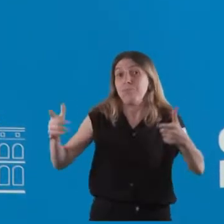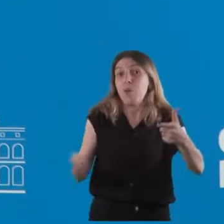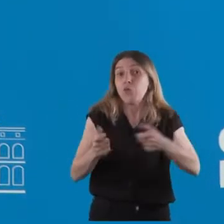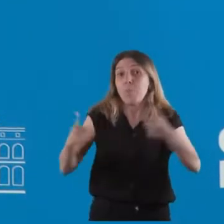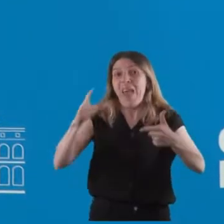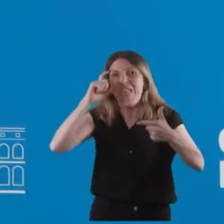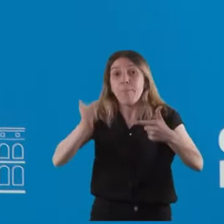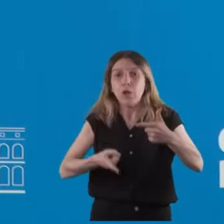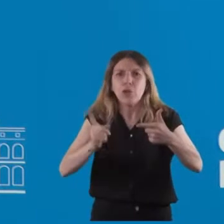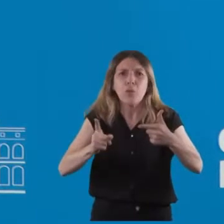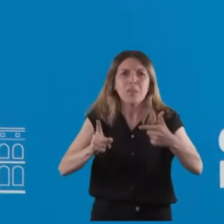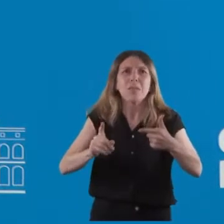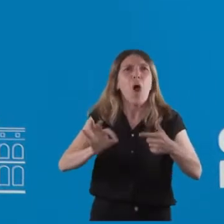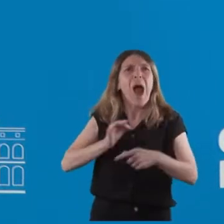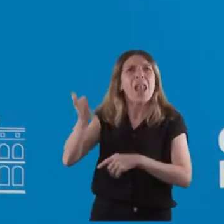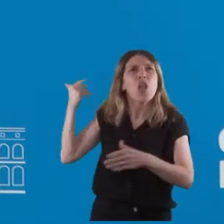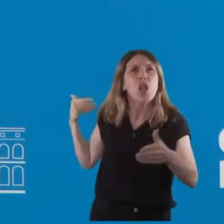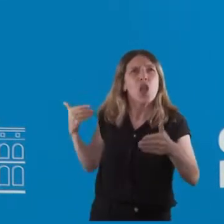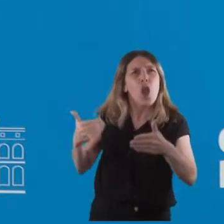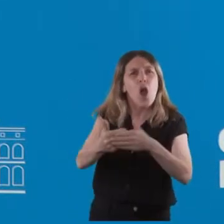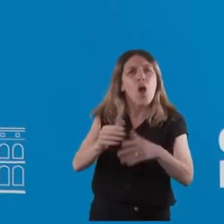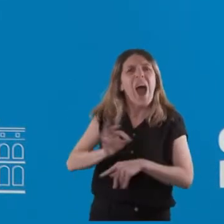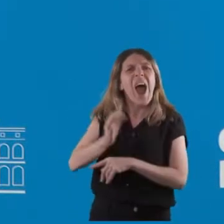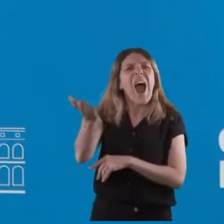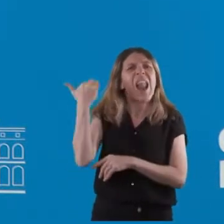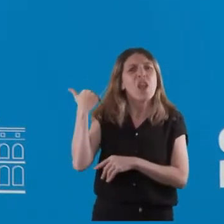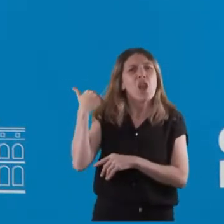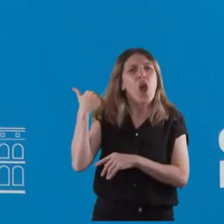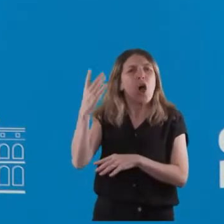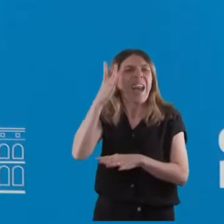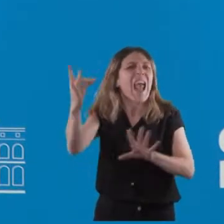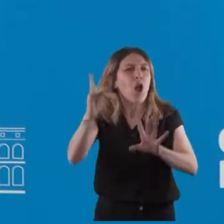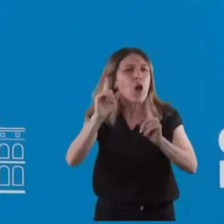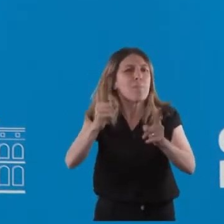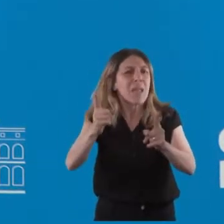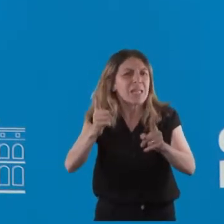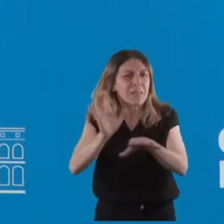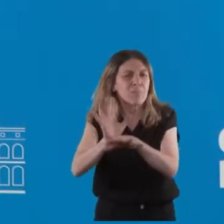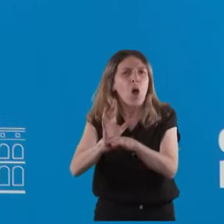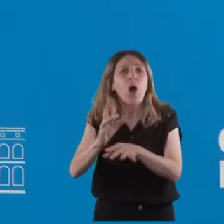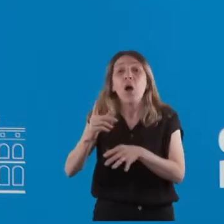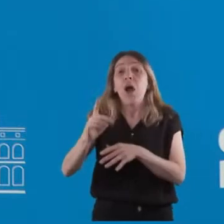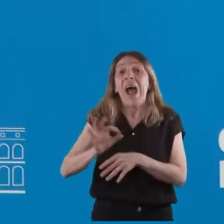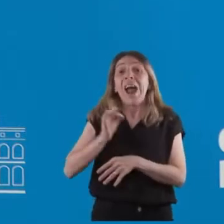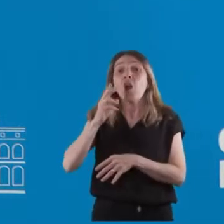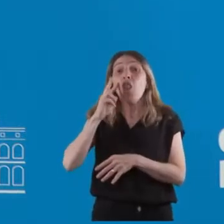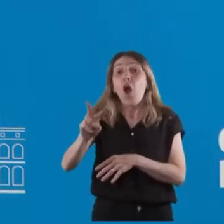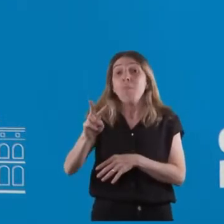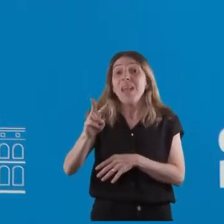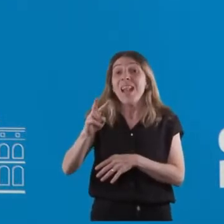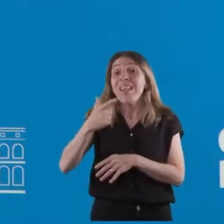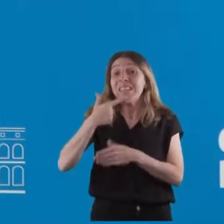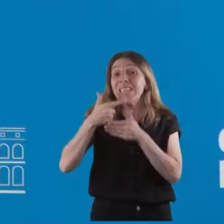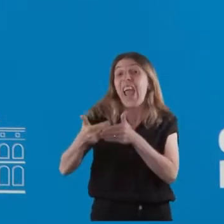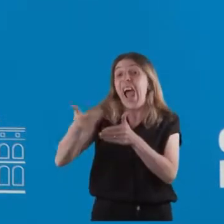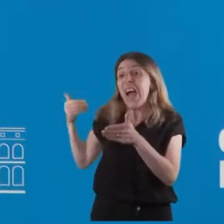cifra así desde el año de este más alto incluso que hemos llevado a niveles previos a el 2017